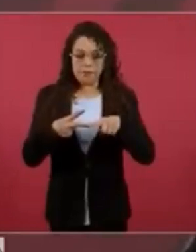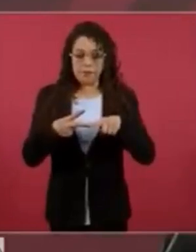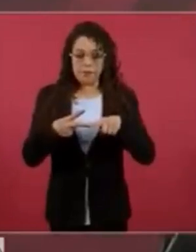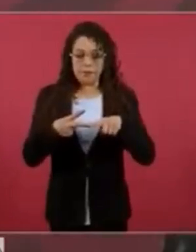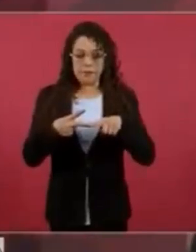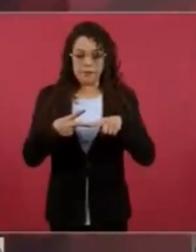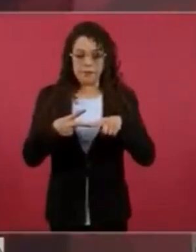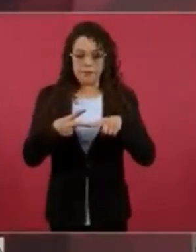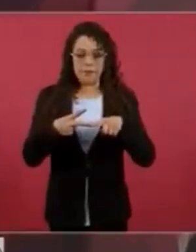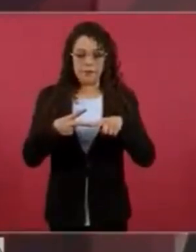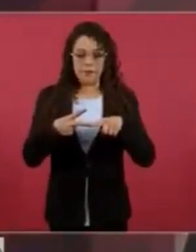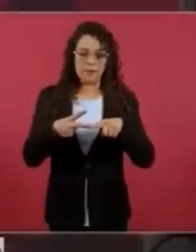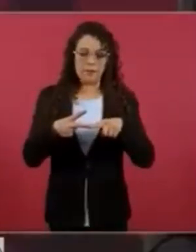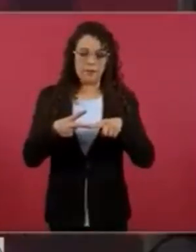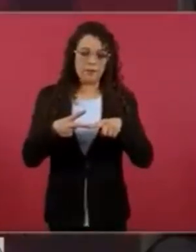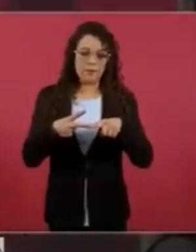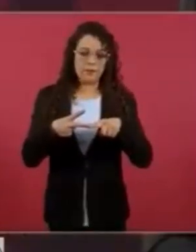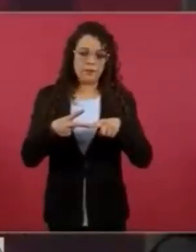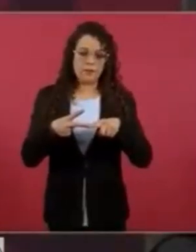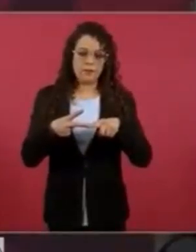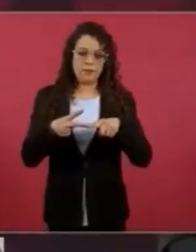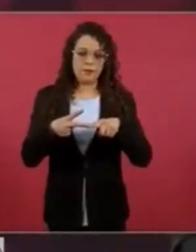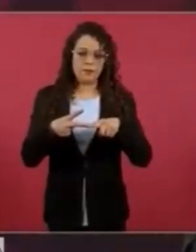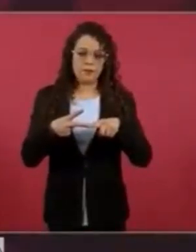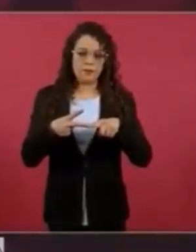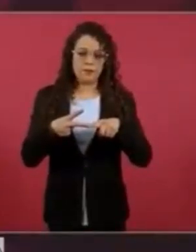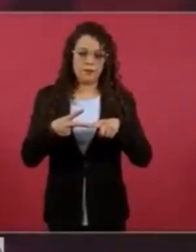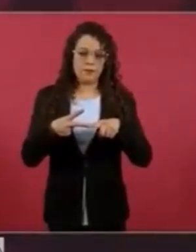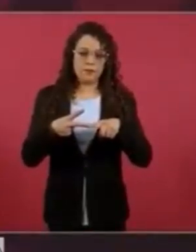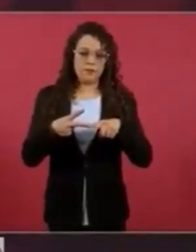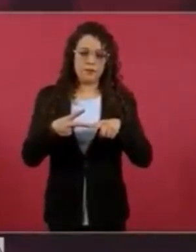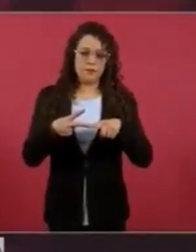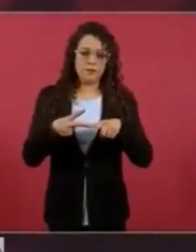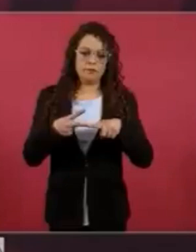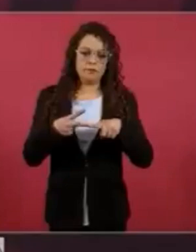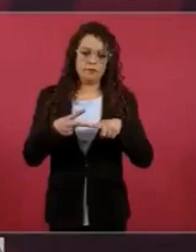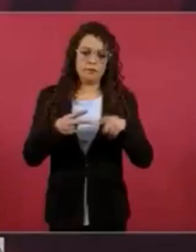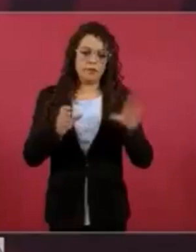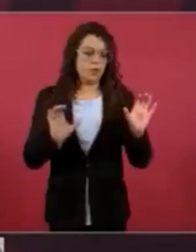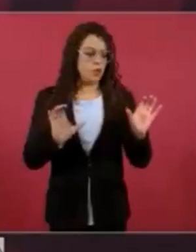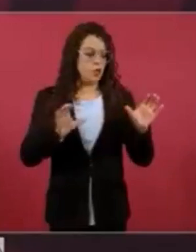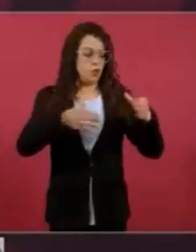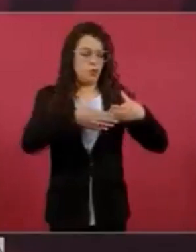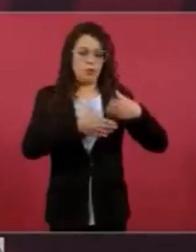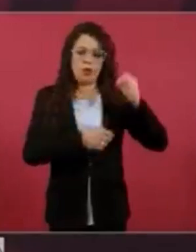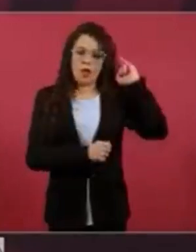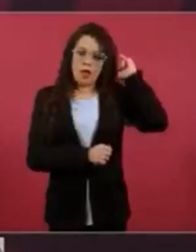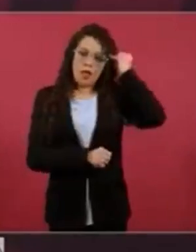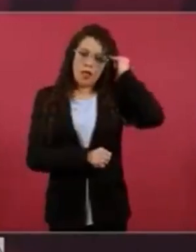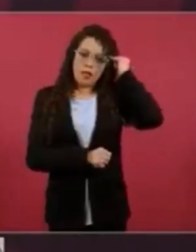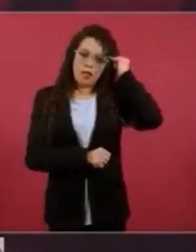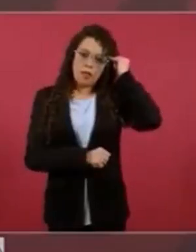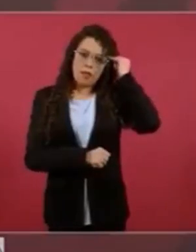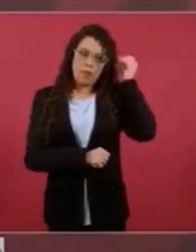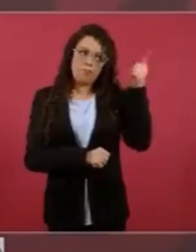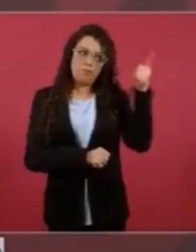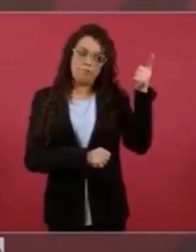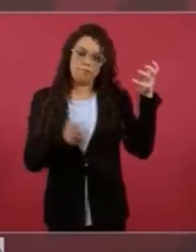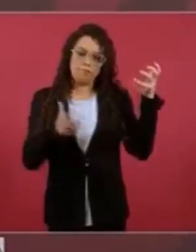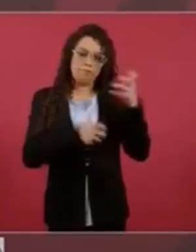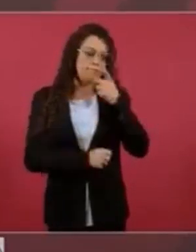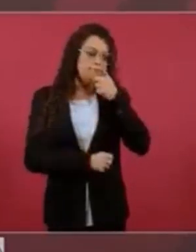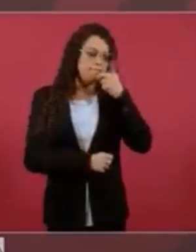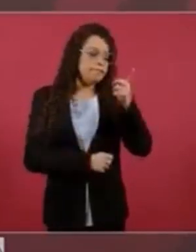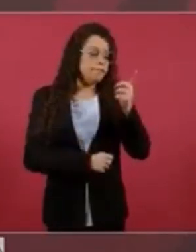pues pidiera perdón a las comunidades indígenas, comunidades